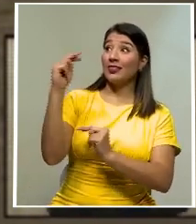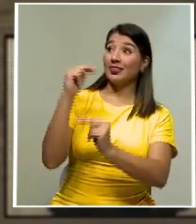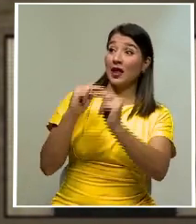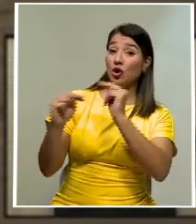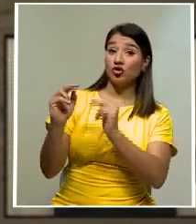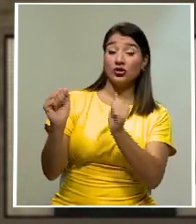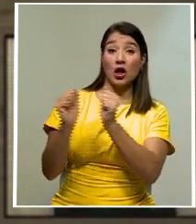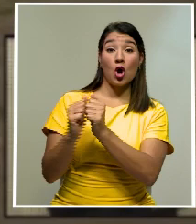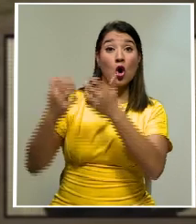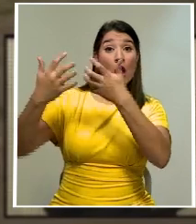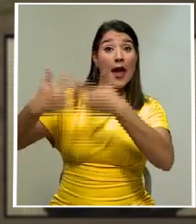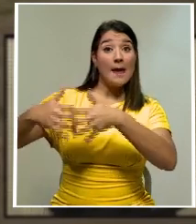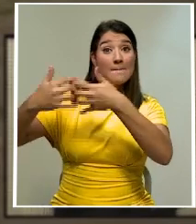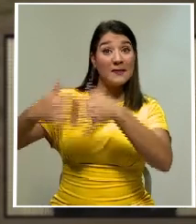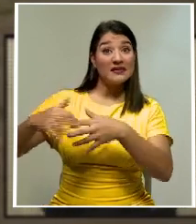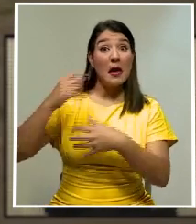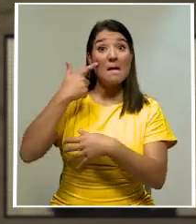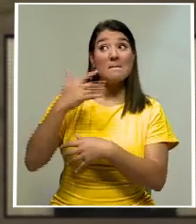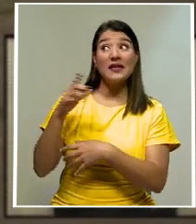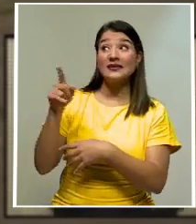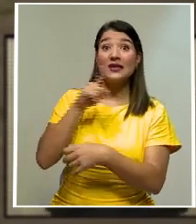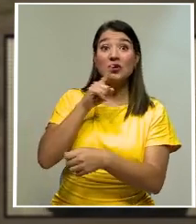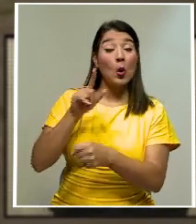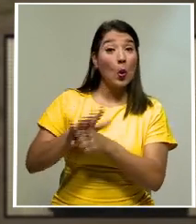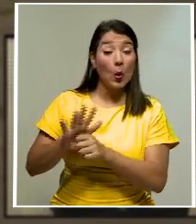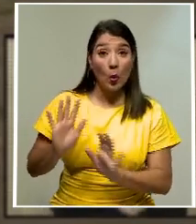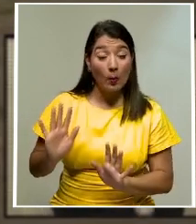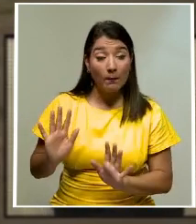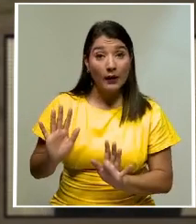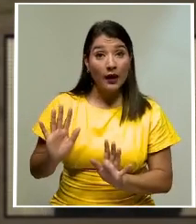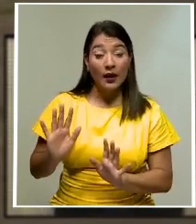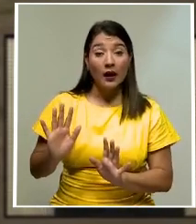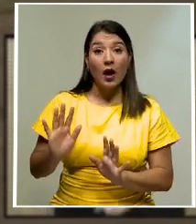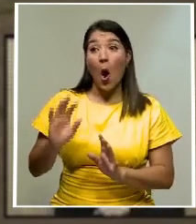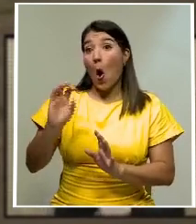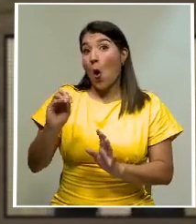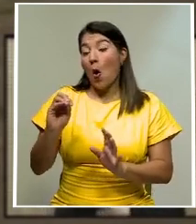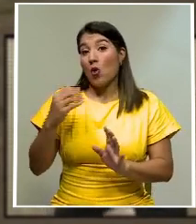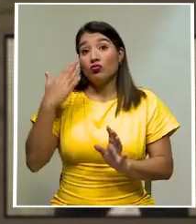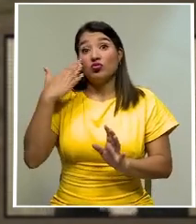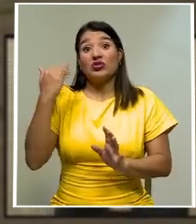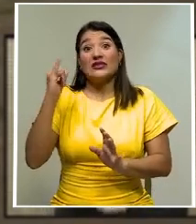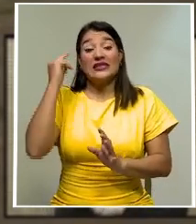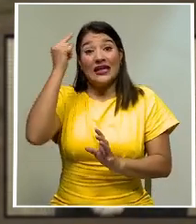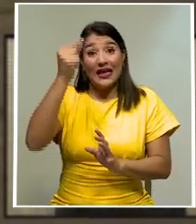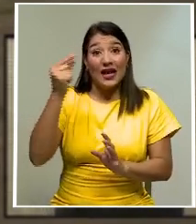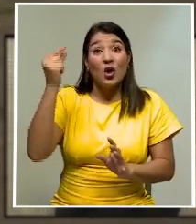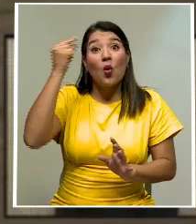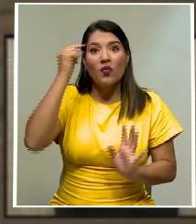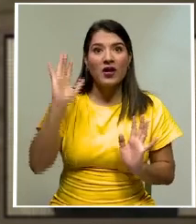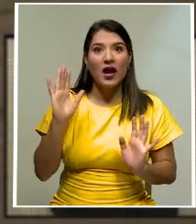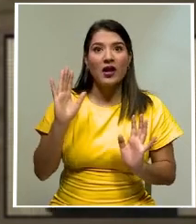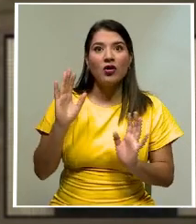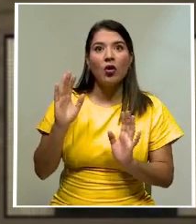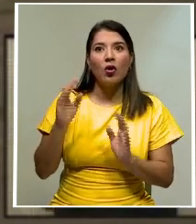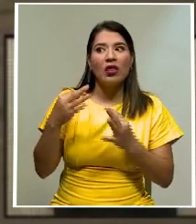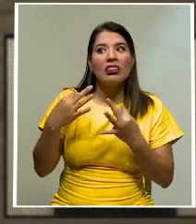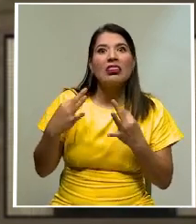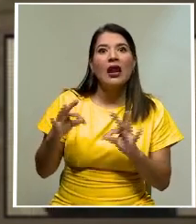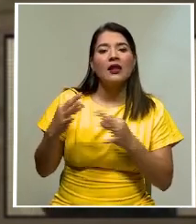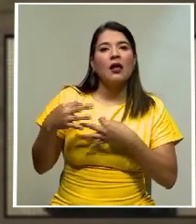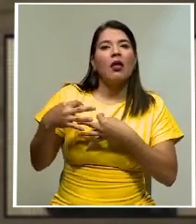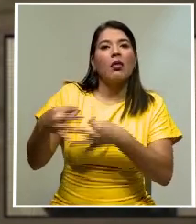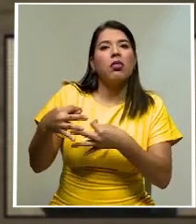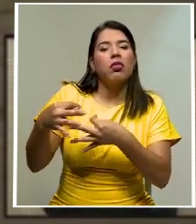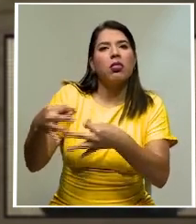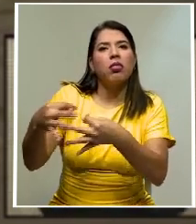el proveedor parece que no está cumpliendo, si es que es así, o es que el gobierno cronometró esto para llegar a diciembre, y en